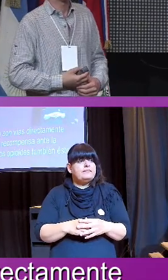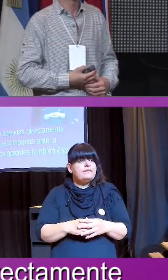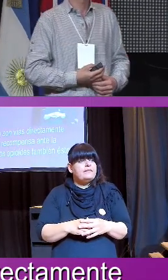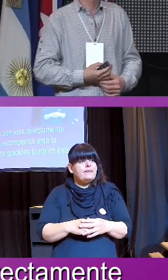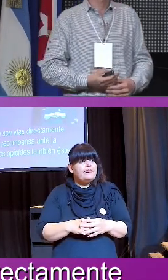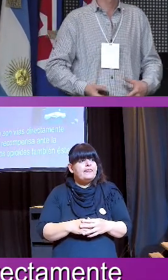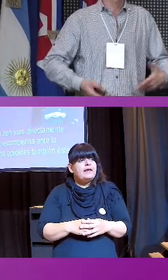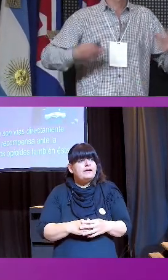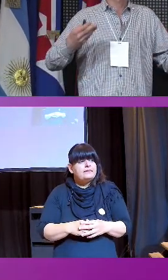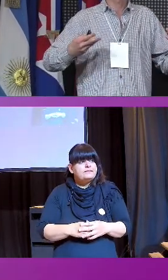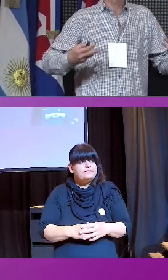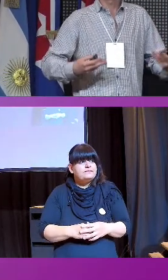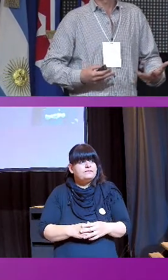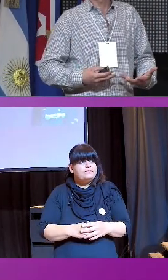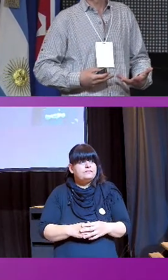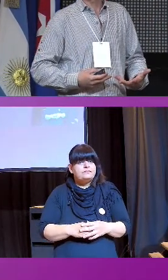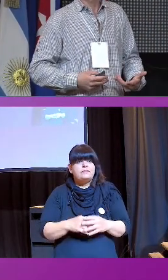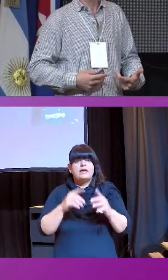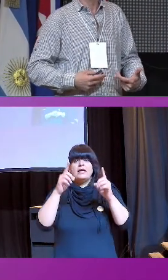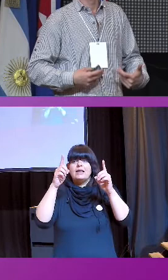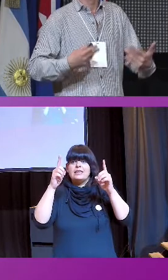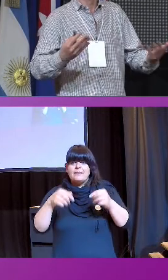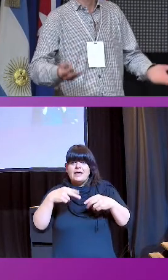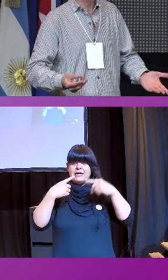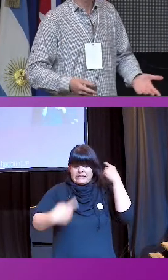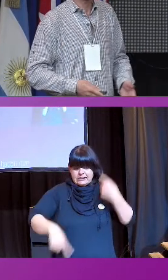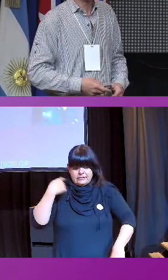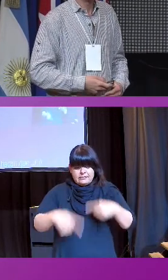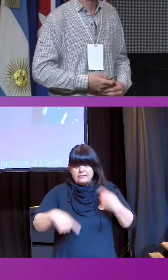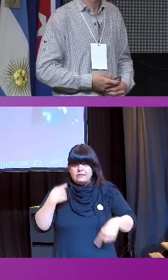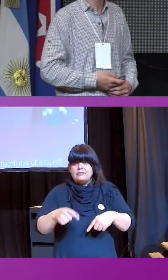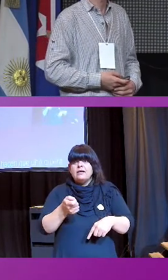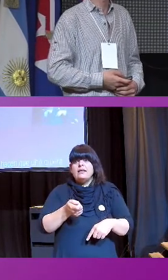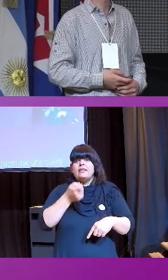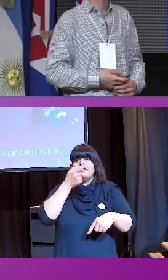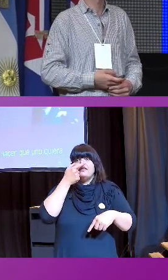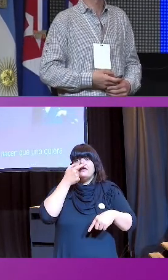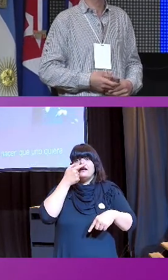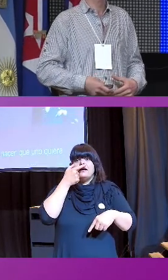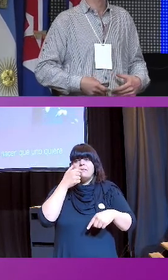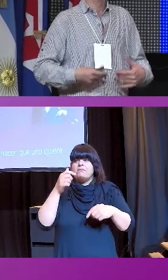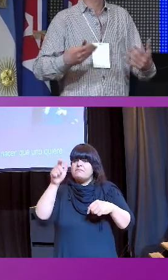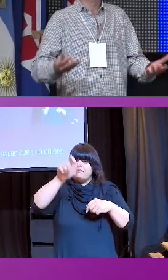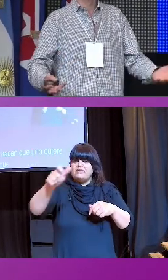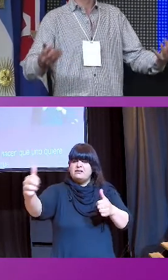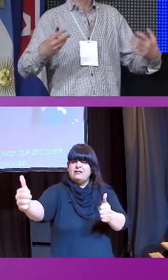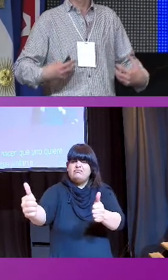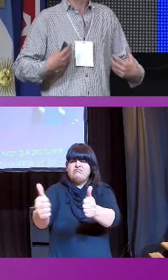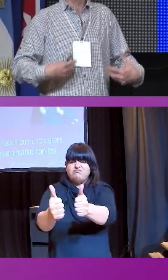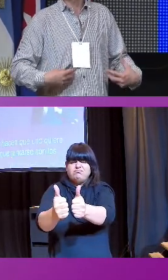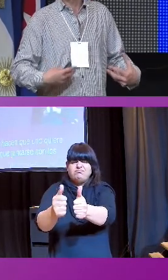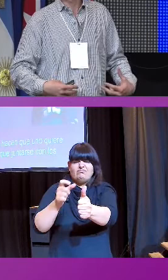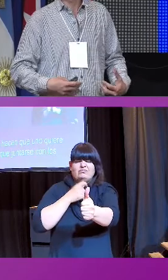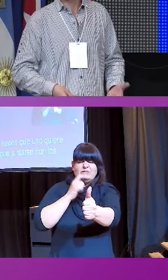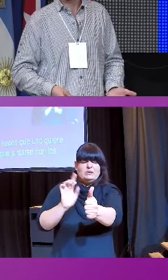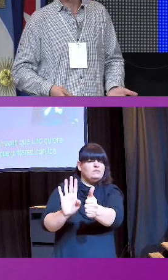la suposición de que los niveles elevados de opioides endógenos hacen que uno quiera juntarse menos con los demás, porque juntarse con los demás genera